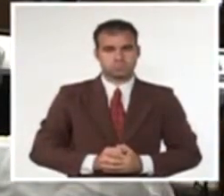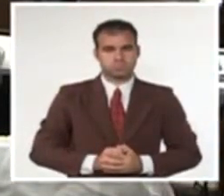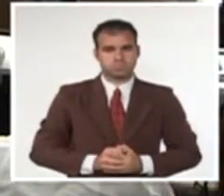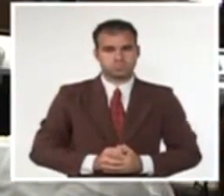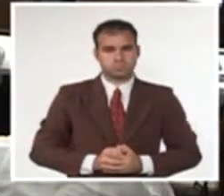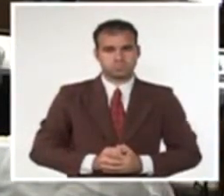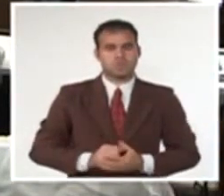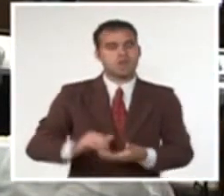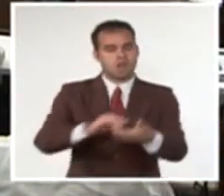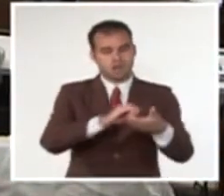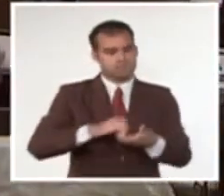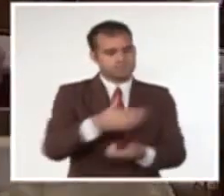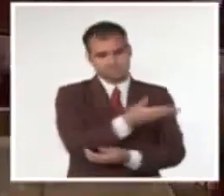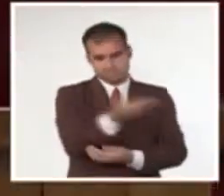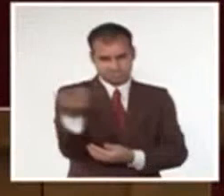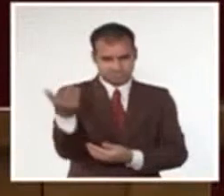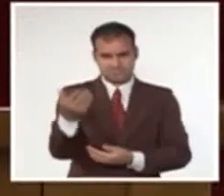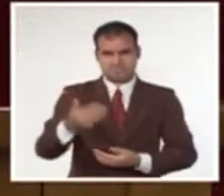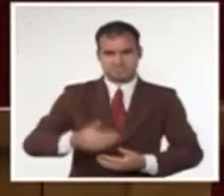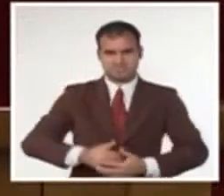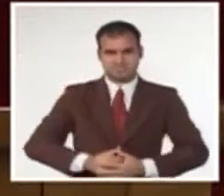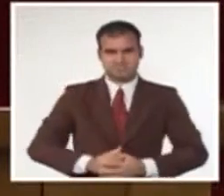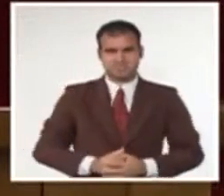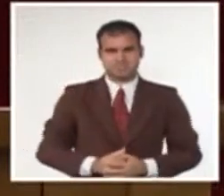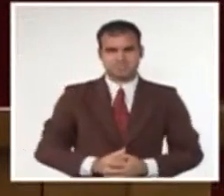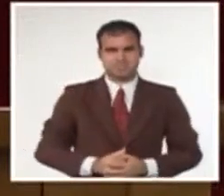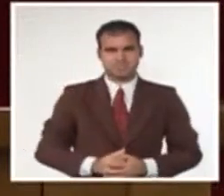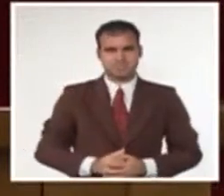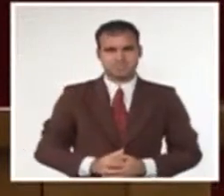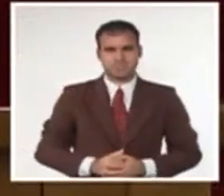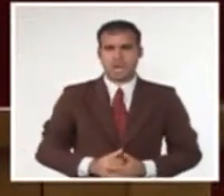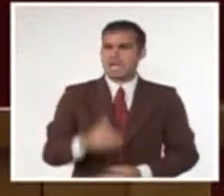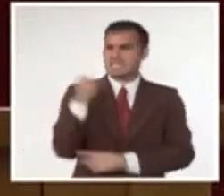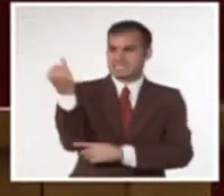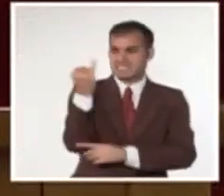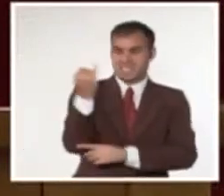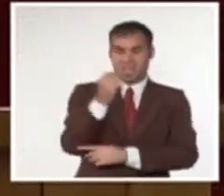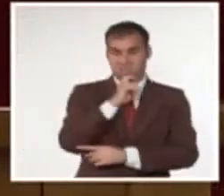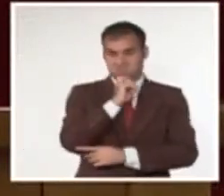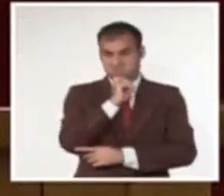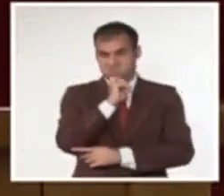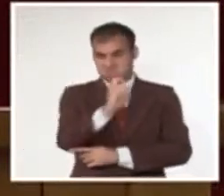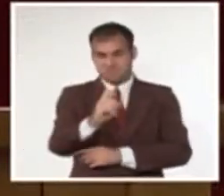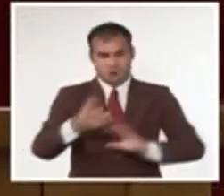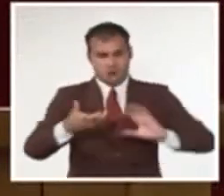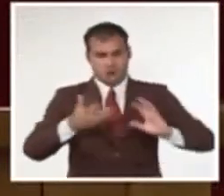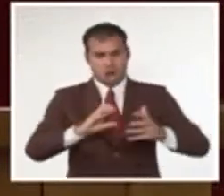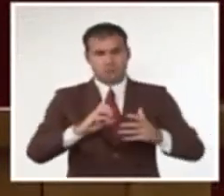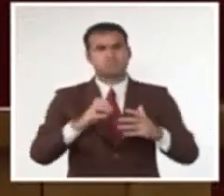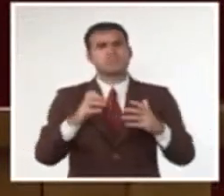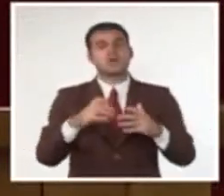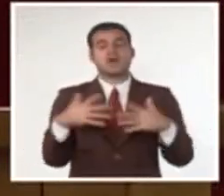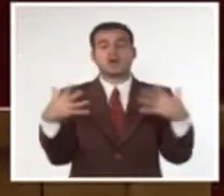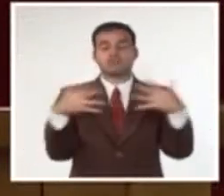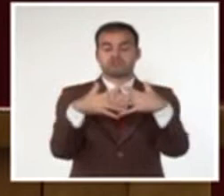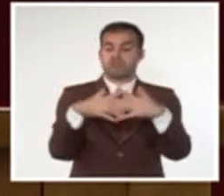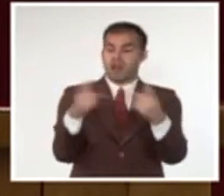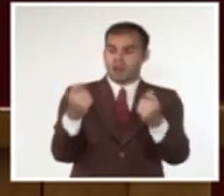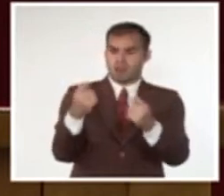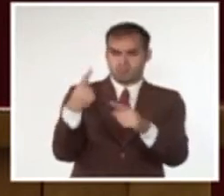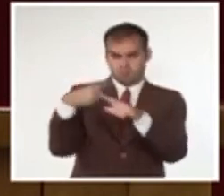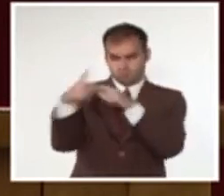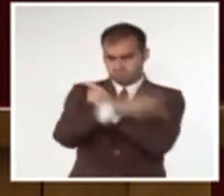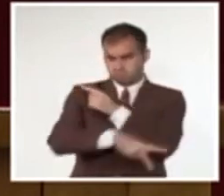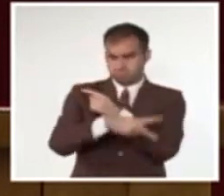Compañeras y compañeros, en el complejo escenario internacional que hemos descrito, las relaciones económicas con el exterior